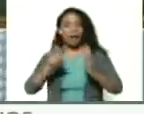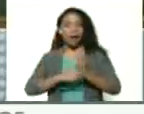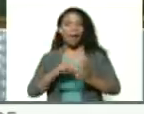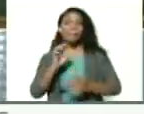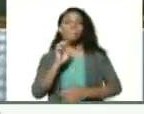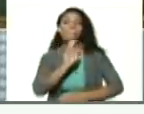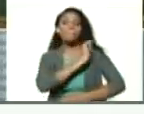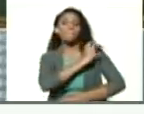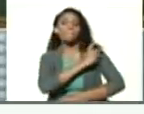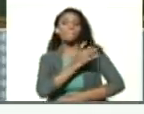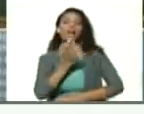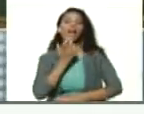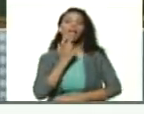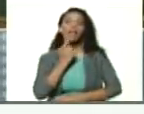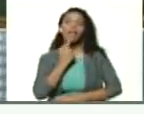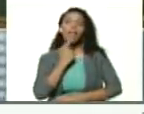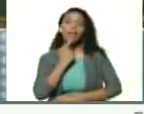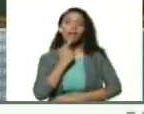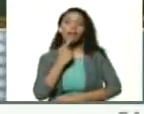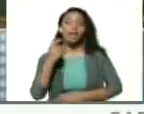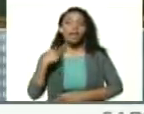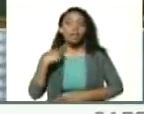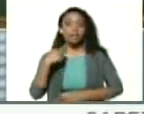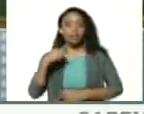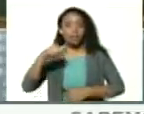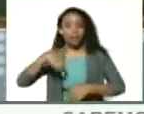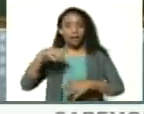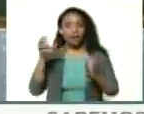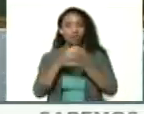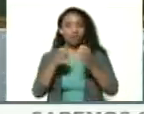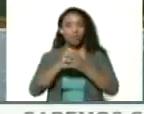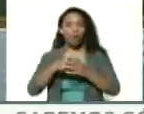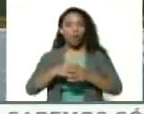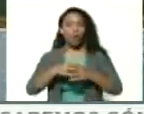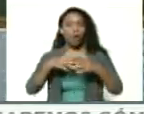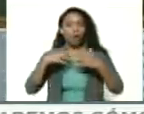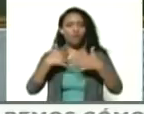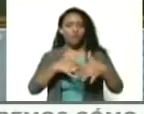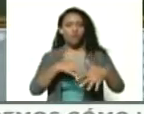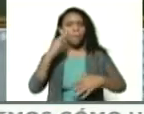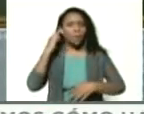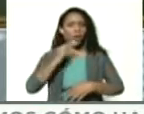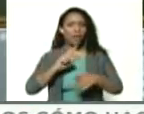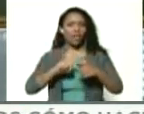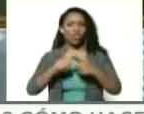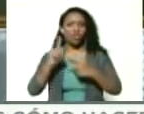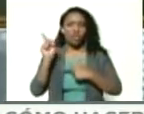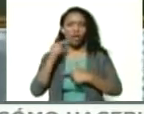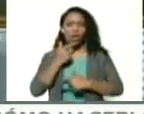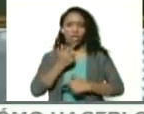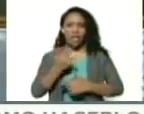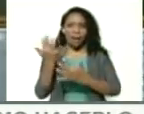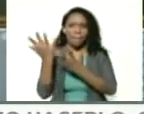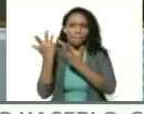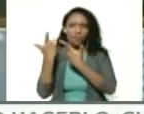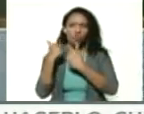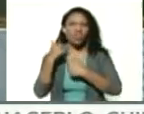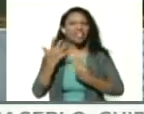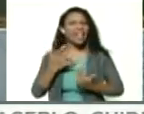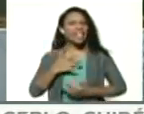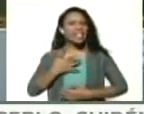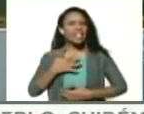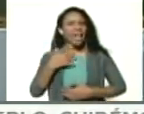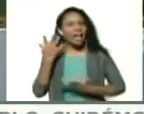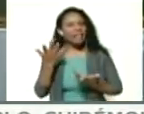Padrino, teniente coronel, comandante del batallón Bolívar, para entonces nos dijera qué sentían,